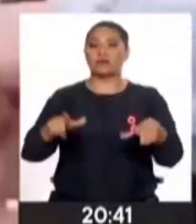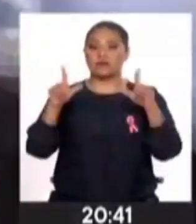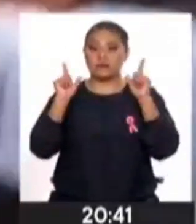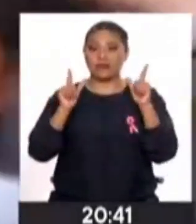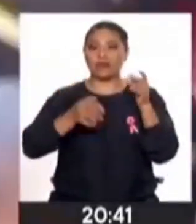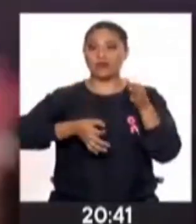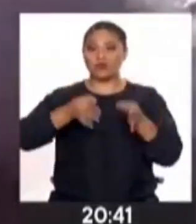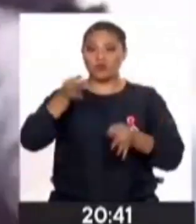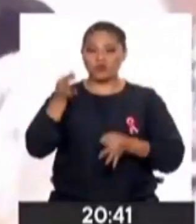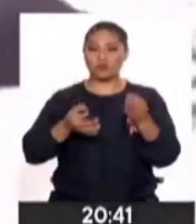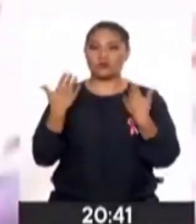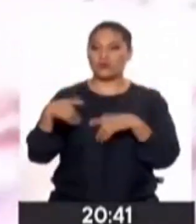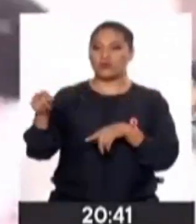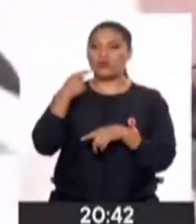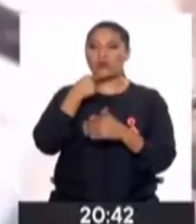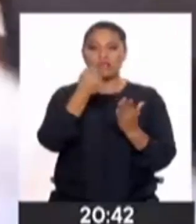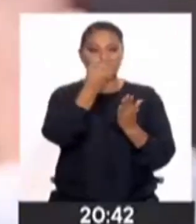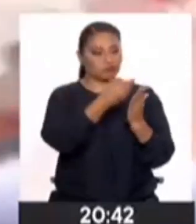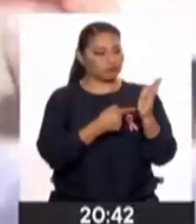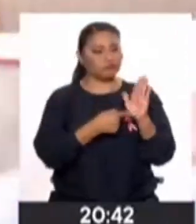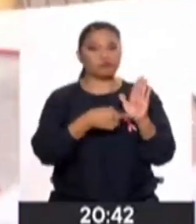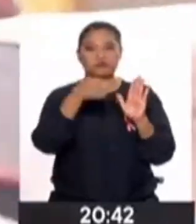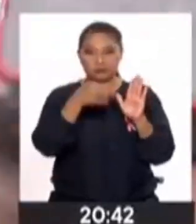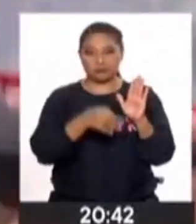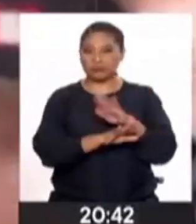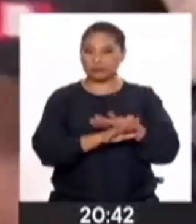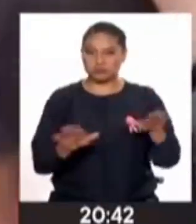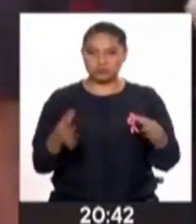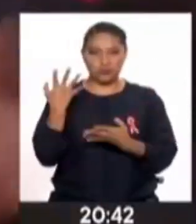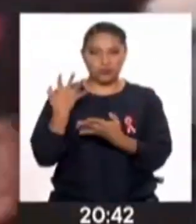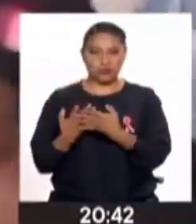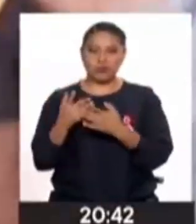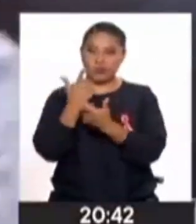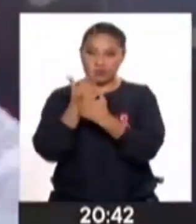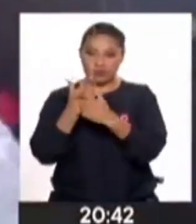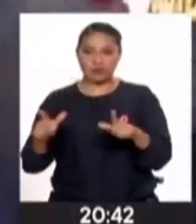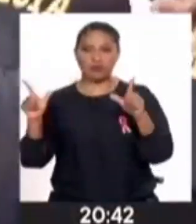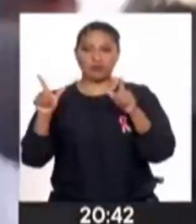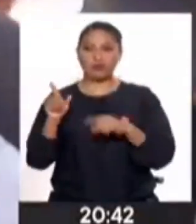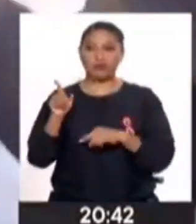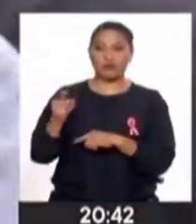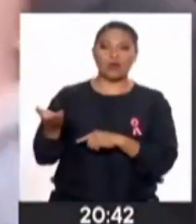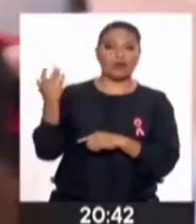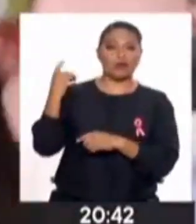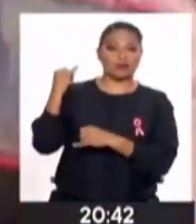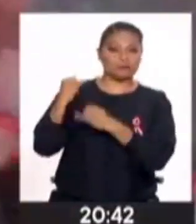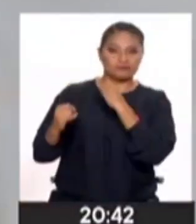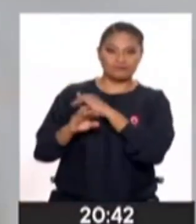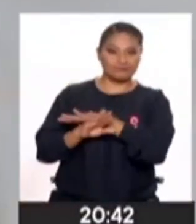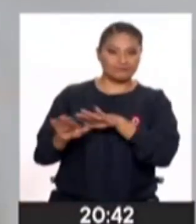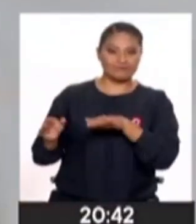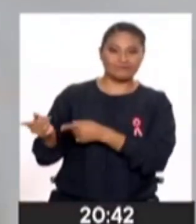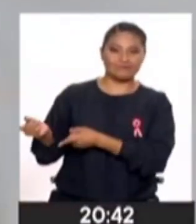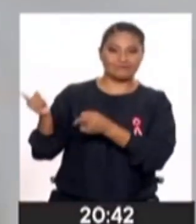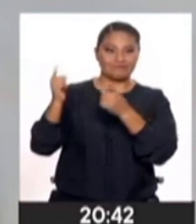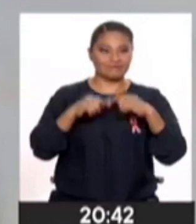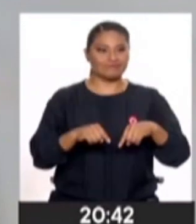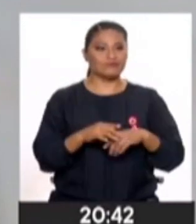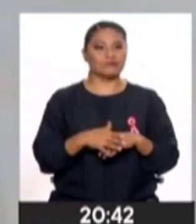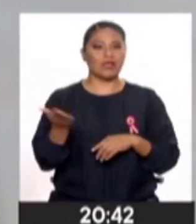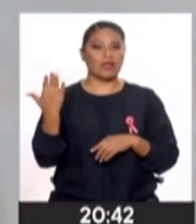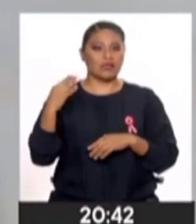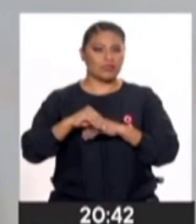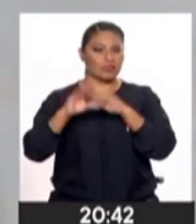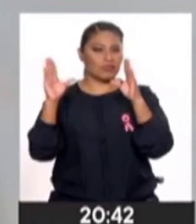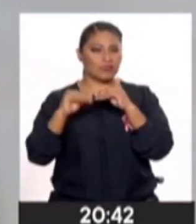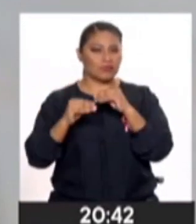Judicial declarara fundado su pedido de cese de prisión preventiva. Así es, su excarcelación del penal del Brigancho ocurre días